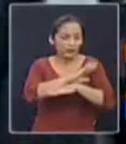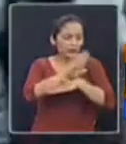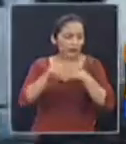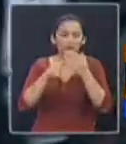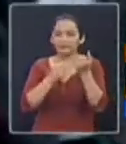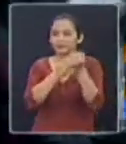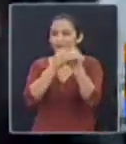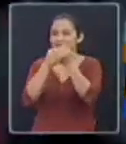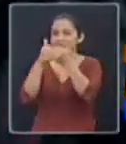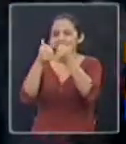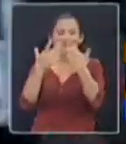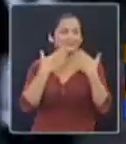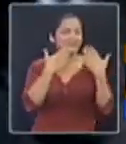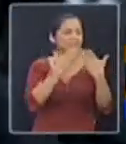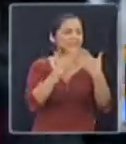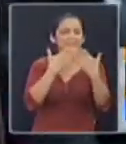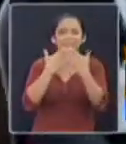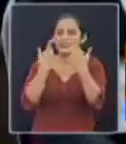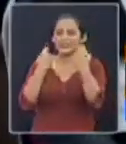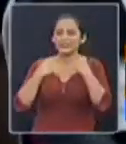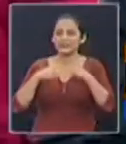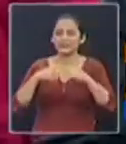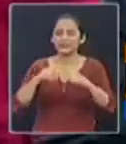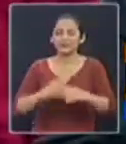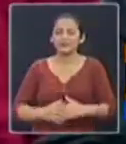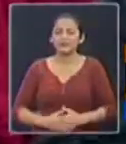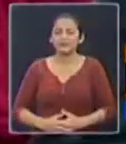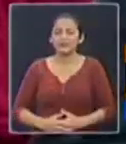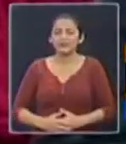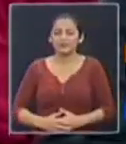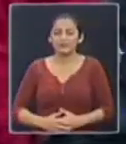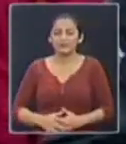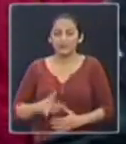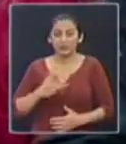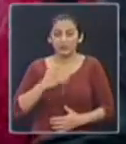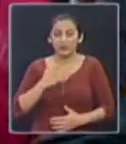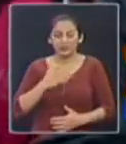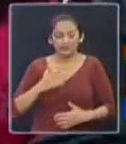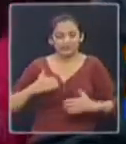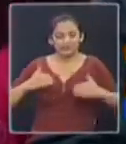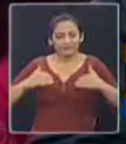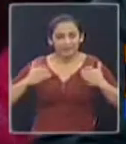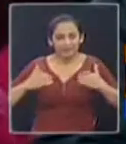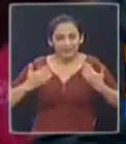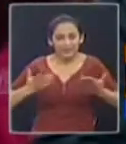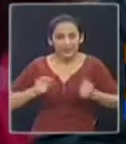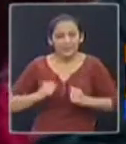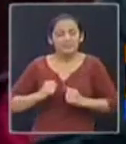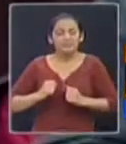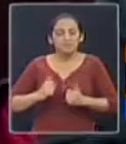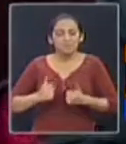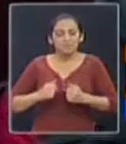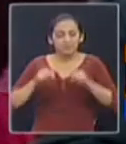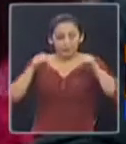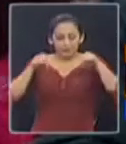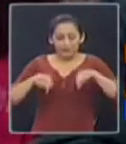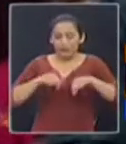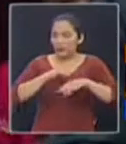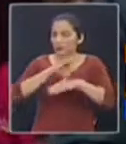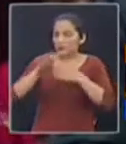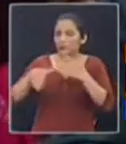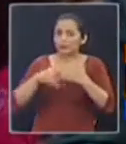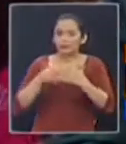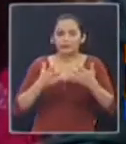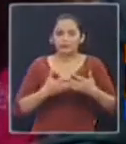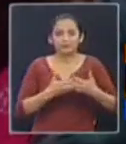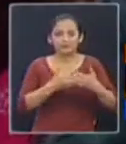por el esfuerzo que van a dar. Son nuestros compatriotas. Es un orgullo y un honor estar aquí con todos ustedes